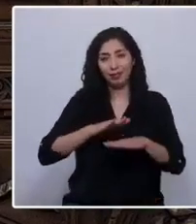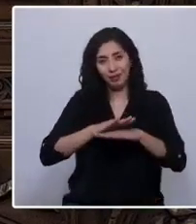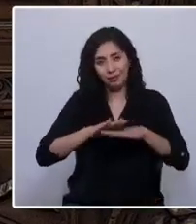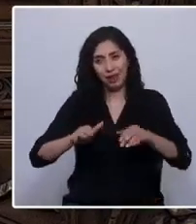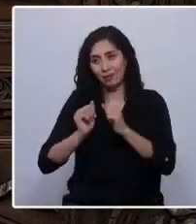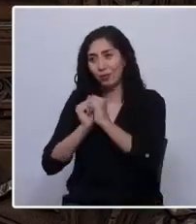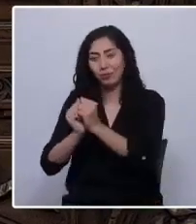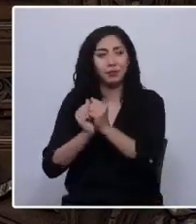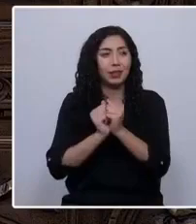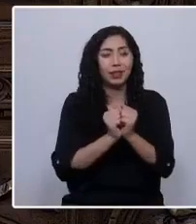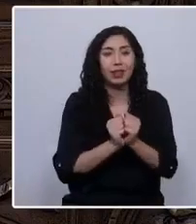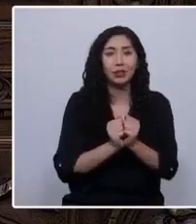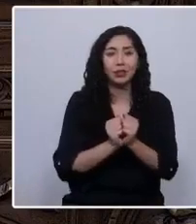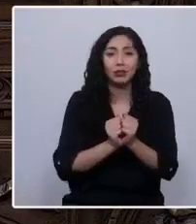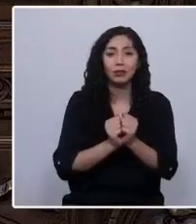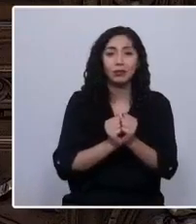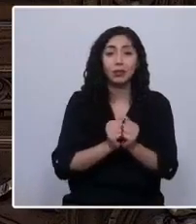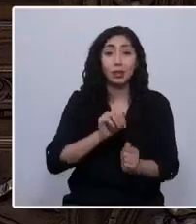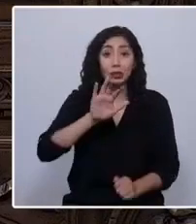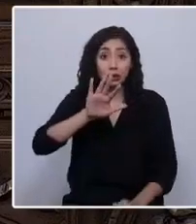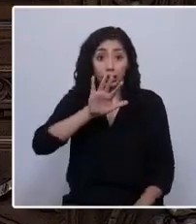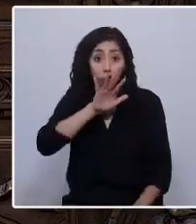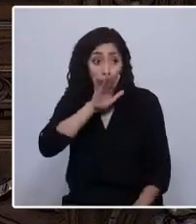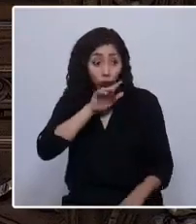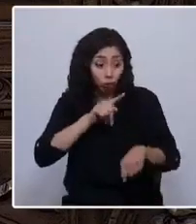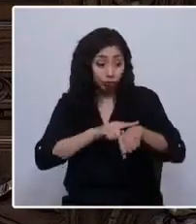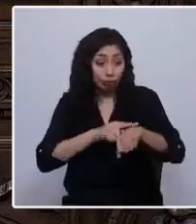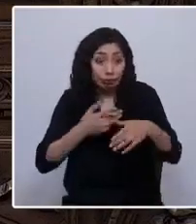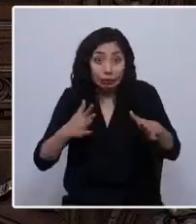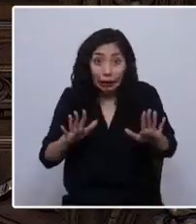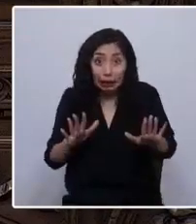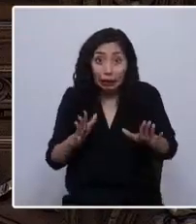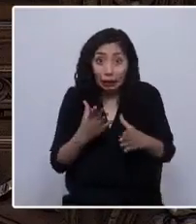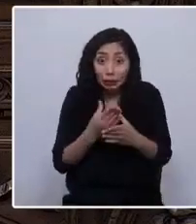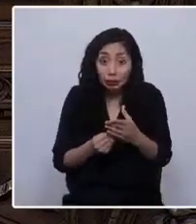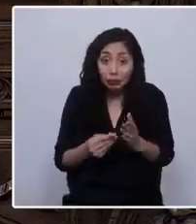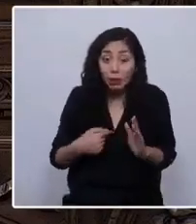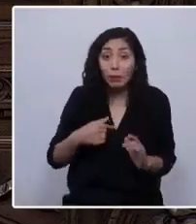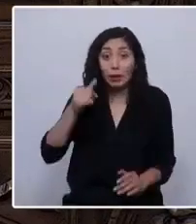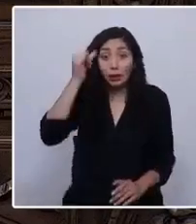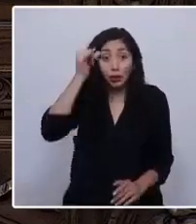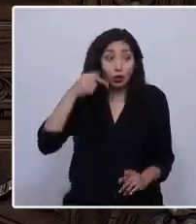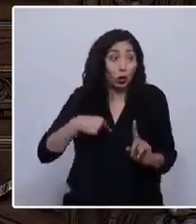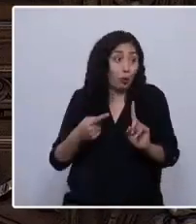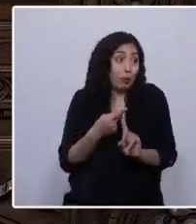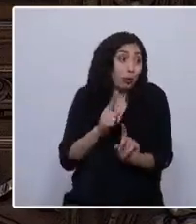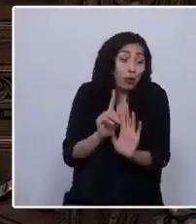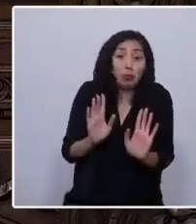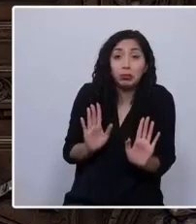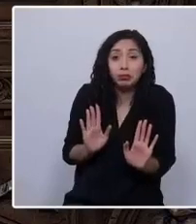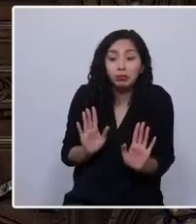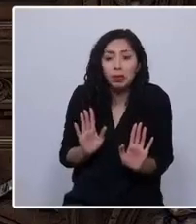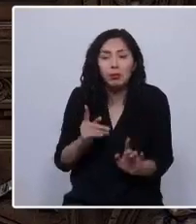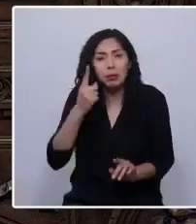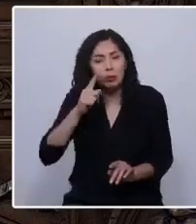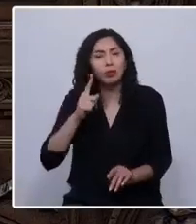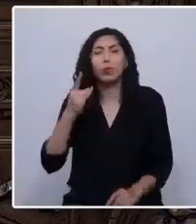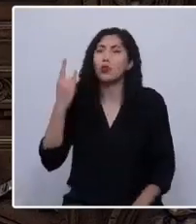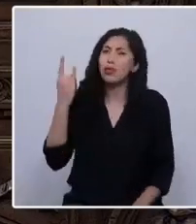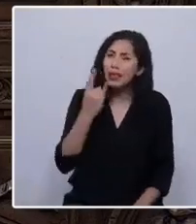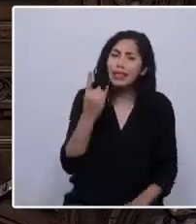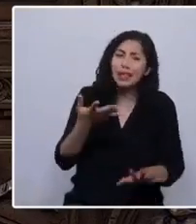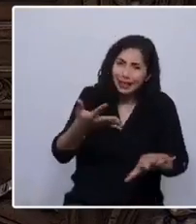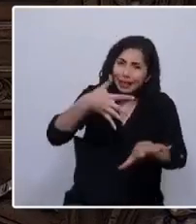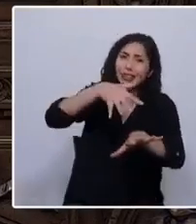compañeros. 5 minutos, ya fueron. Perdón, no soy el primero. Pero urge integración social,